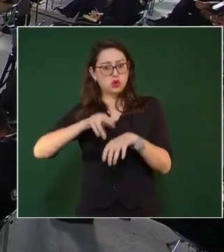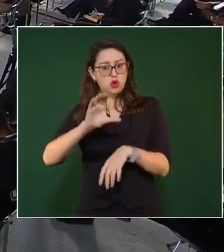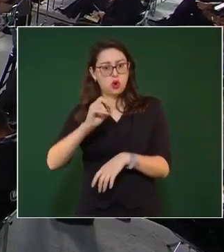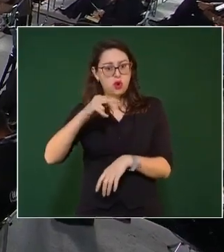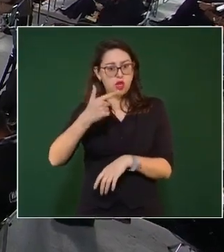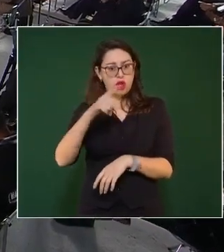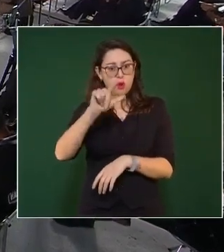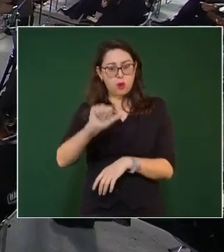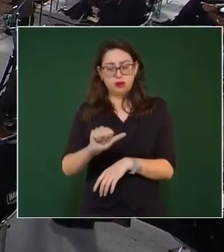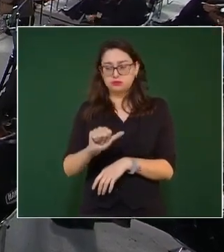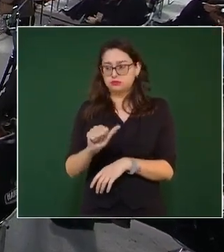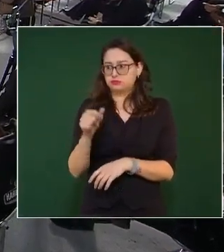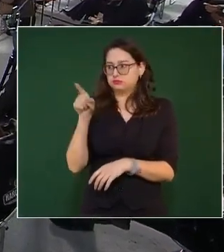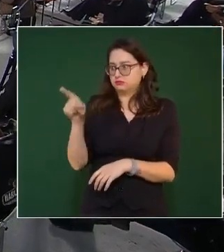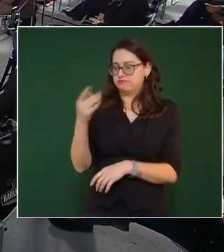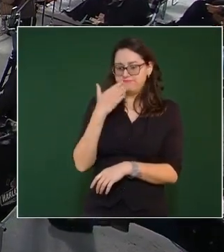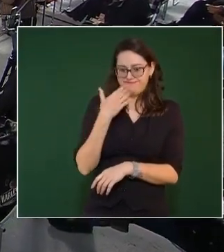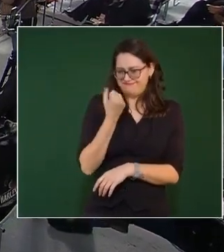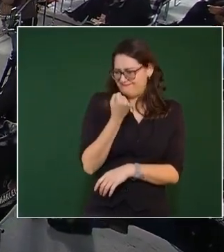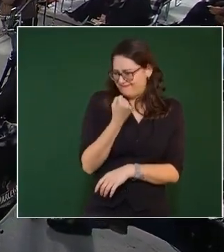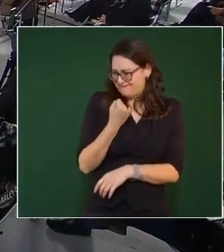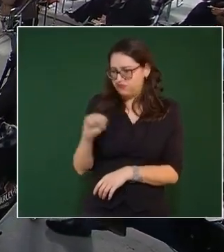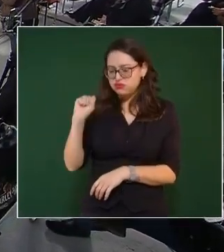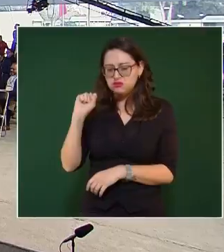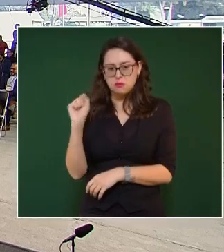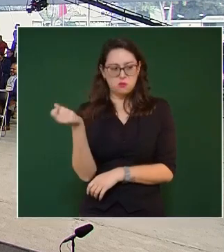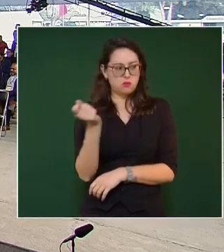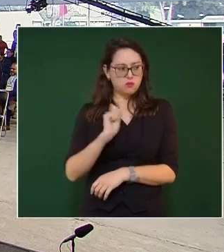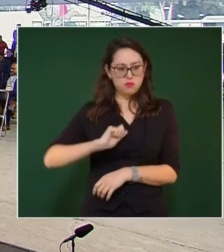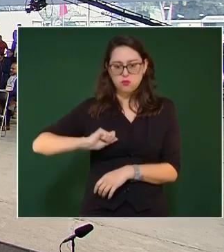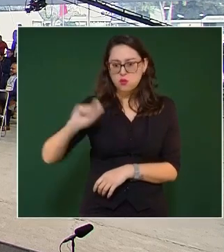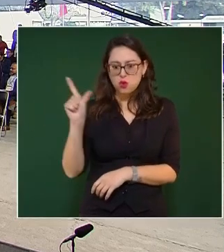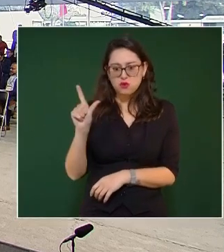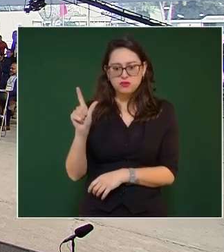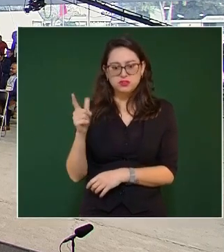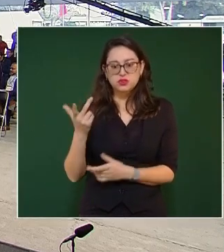calificado, un profesional.